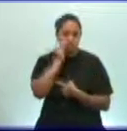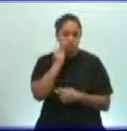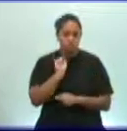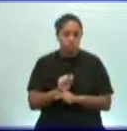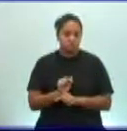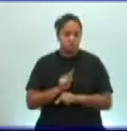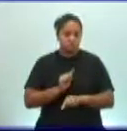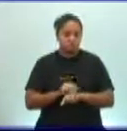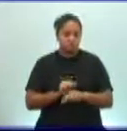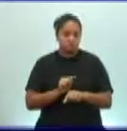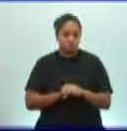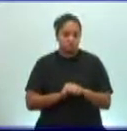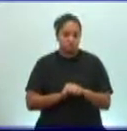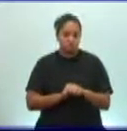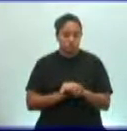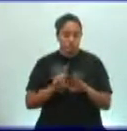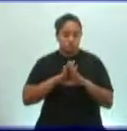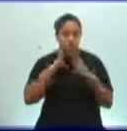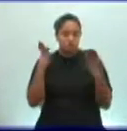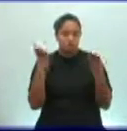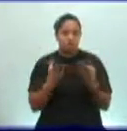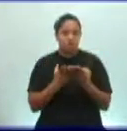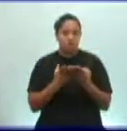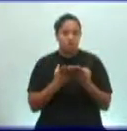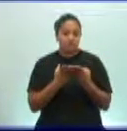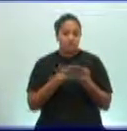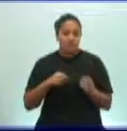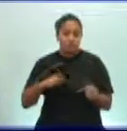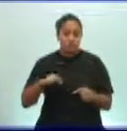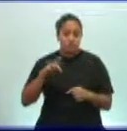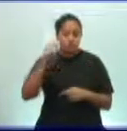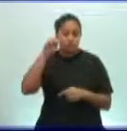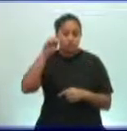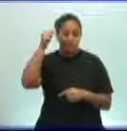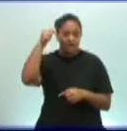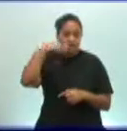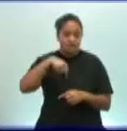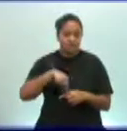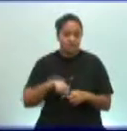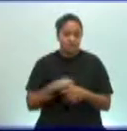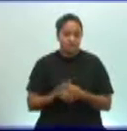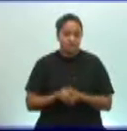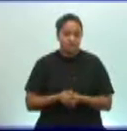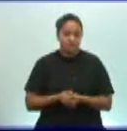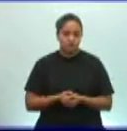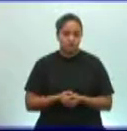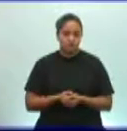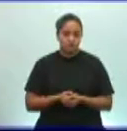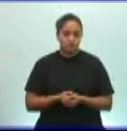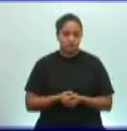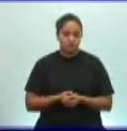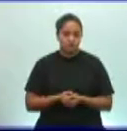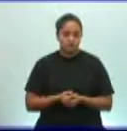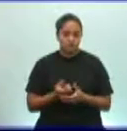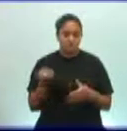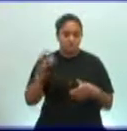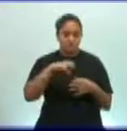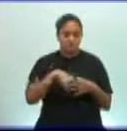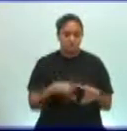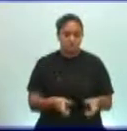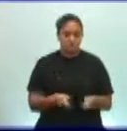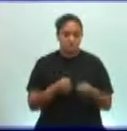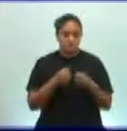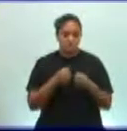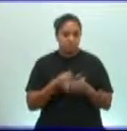y mortales en subir y bajar sus dos pozales. Su objeto era llenarlos de dicho pozo en el profundo abismo